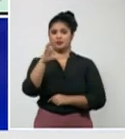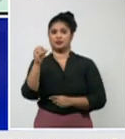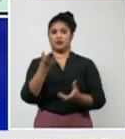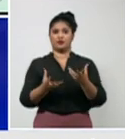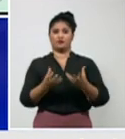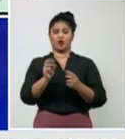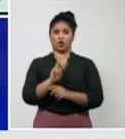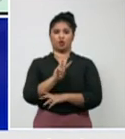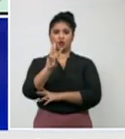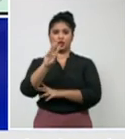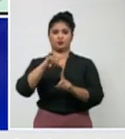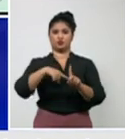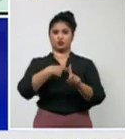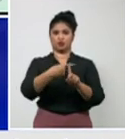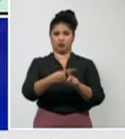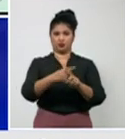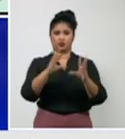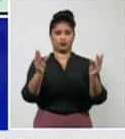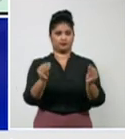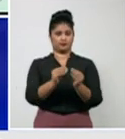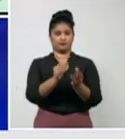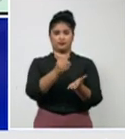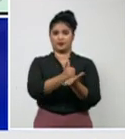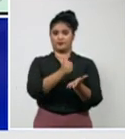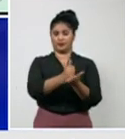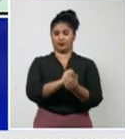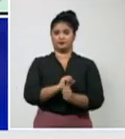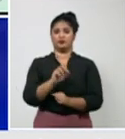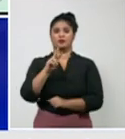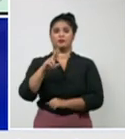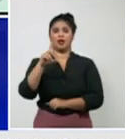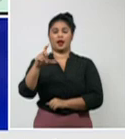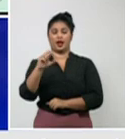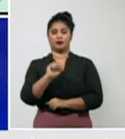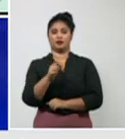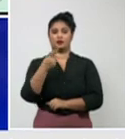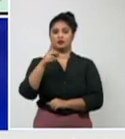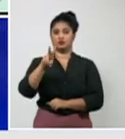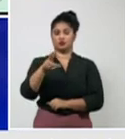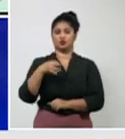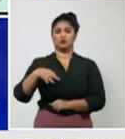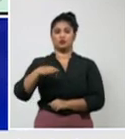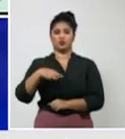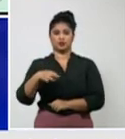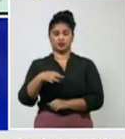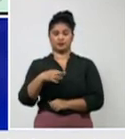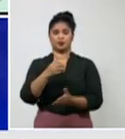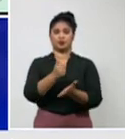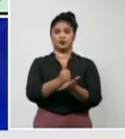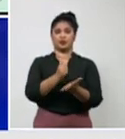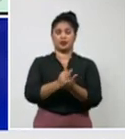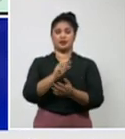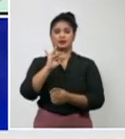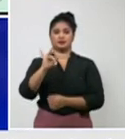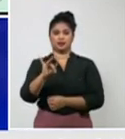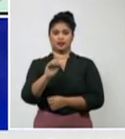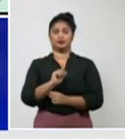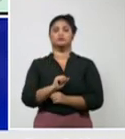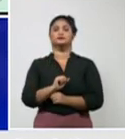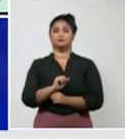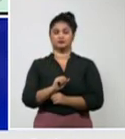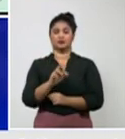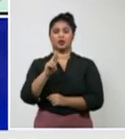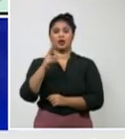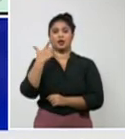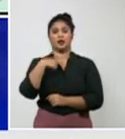municipio Cabecera, de Villa Clara 12, del municipio Santa Clara 7, Ranchuelo 2, y 1 de